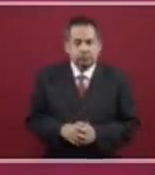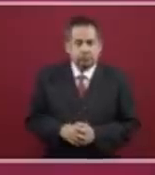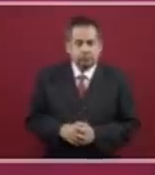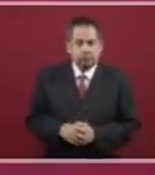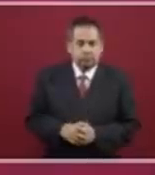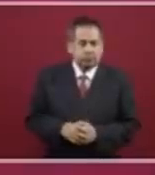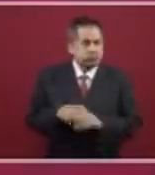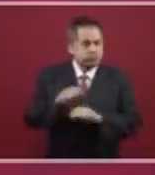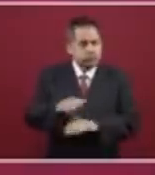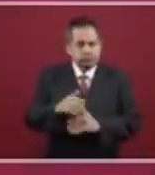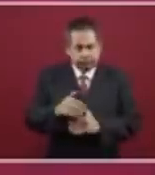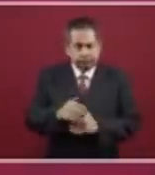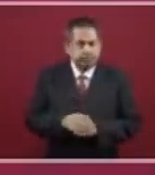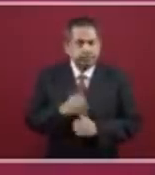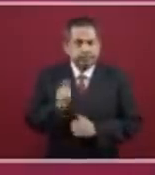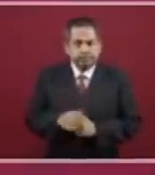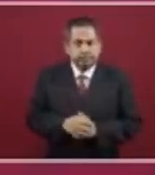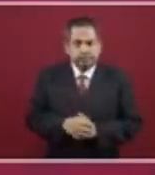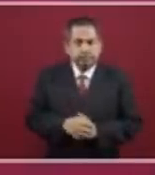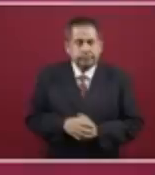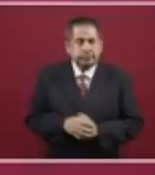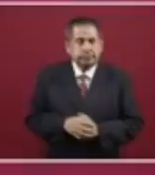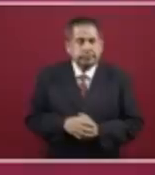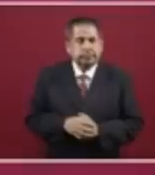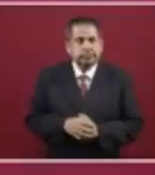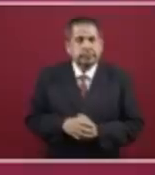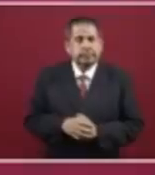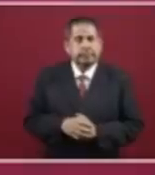procesos que se siguen,